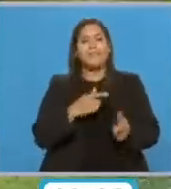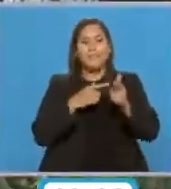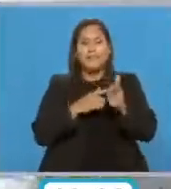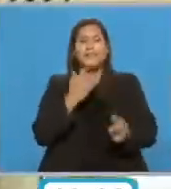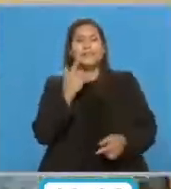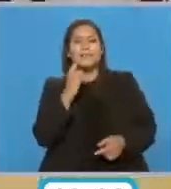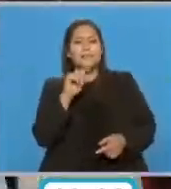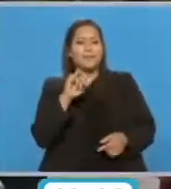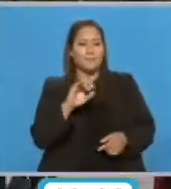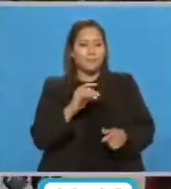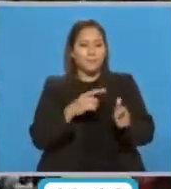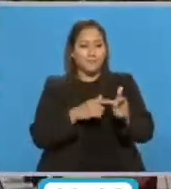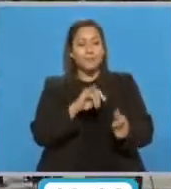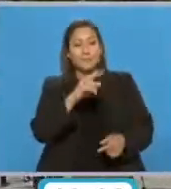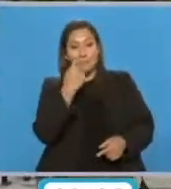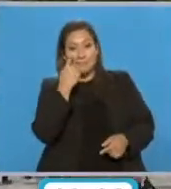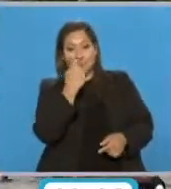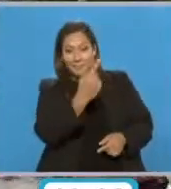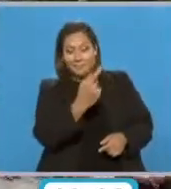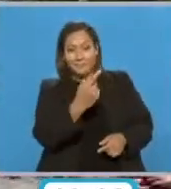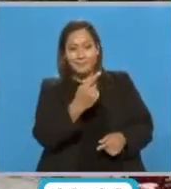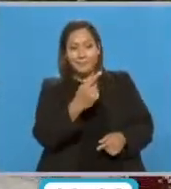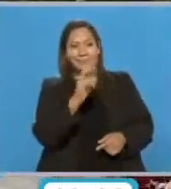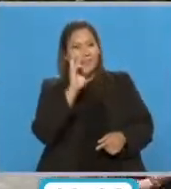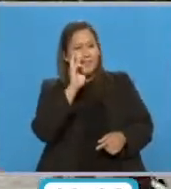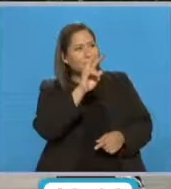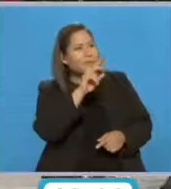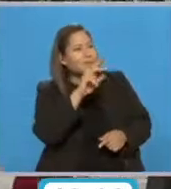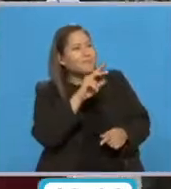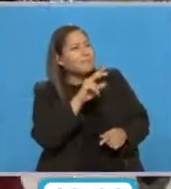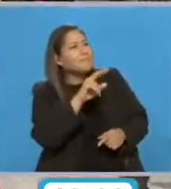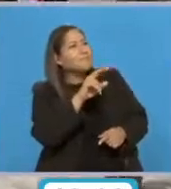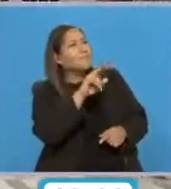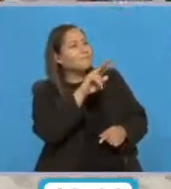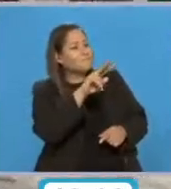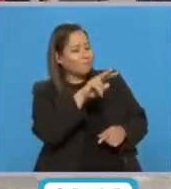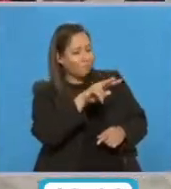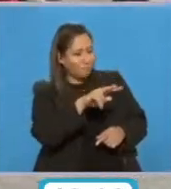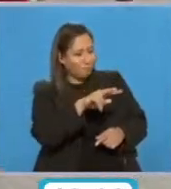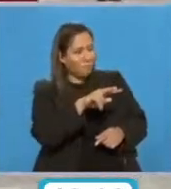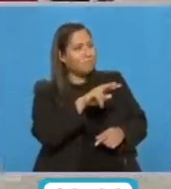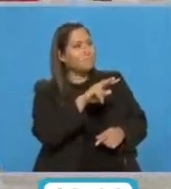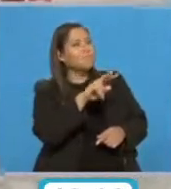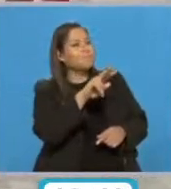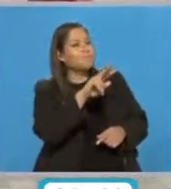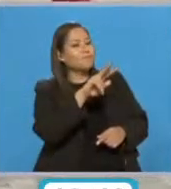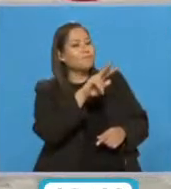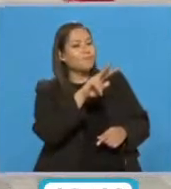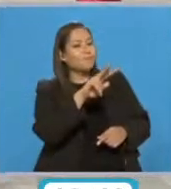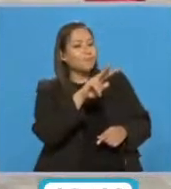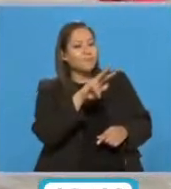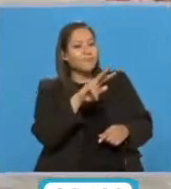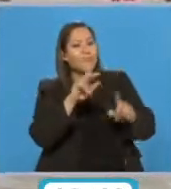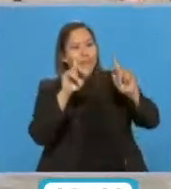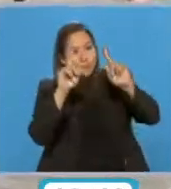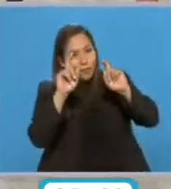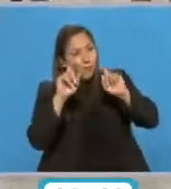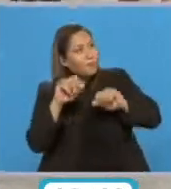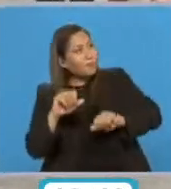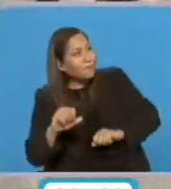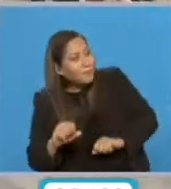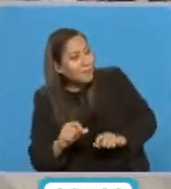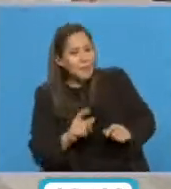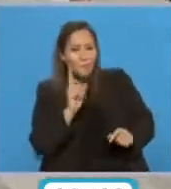tío Alberto. Sí, tío Alberto, mire, para que lo vean, descúbrale, ¿eh? Mire nada más, posando en la foto, la